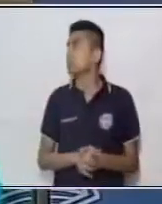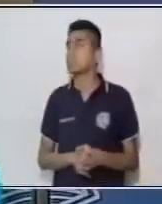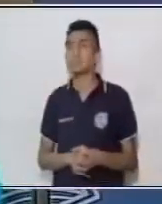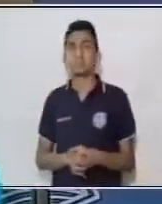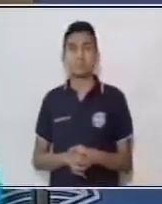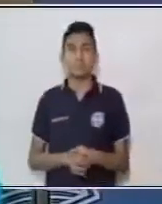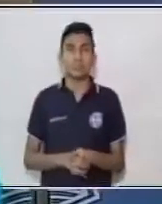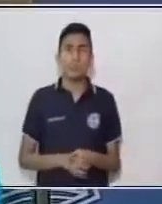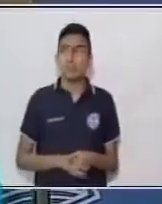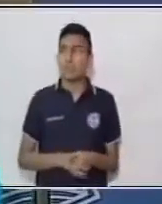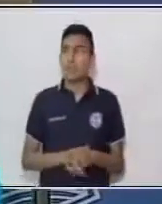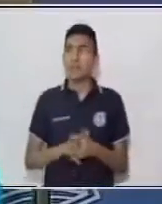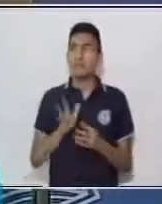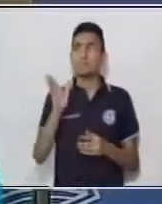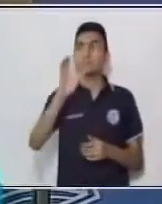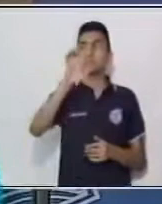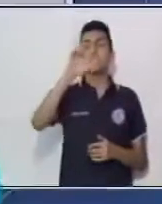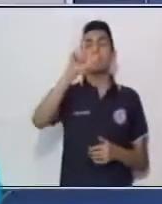El niño